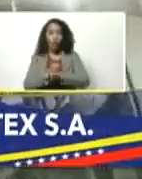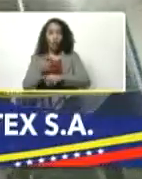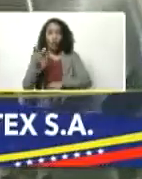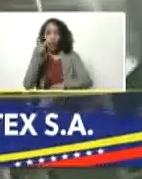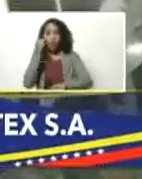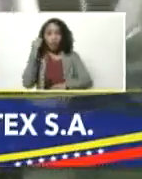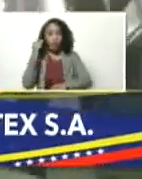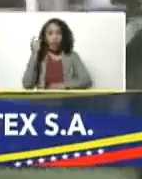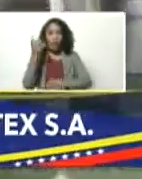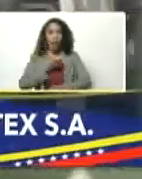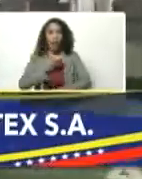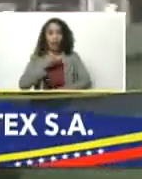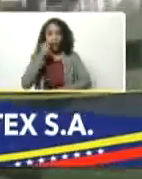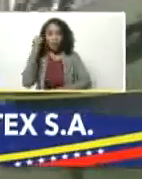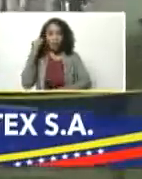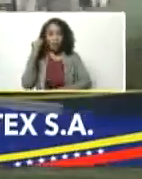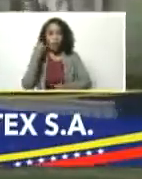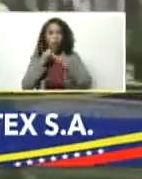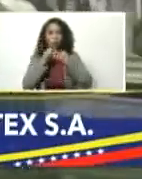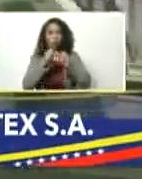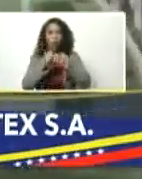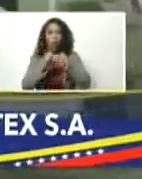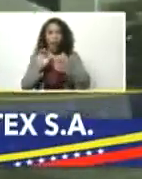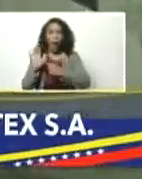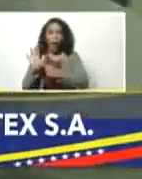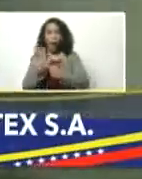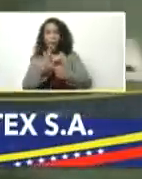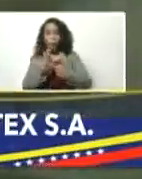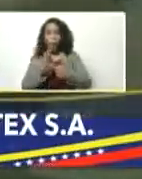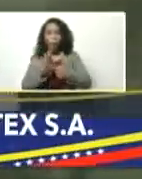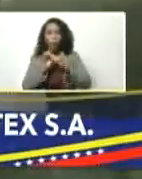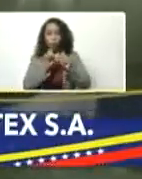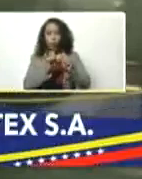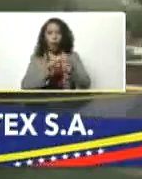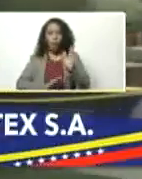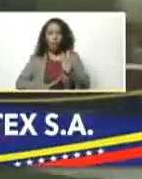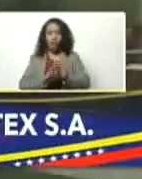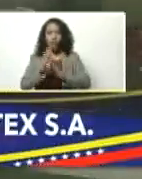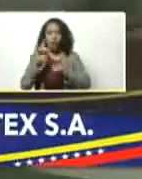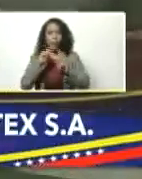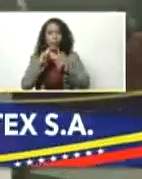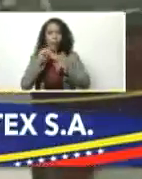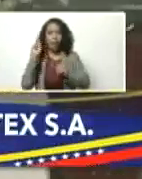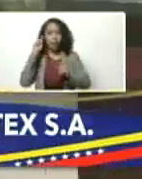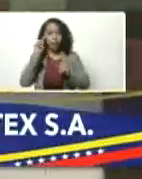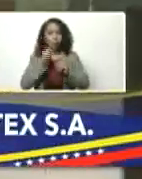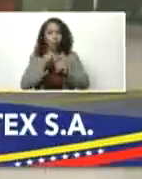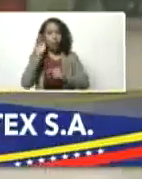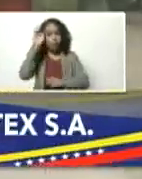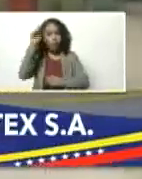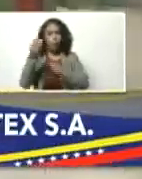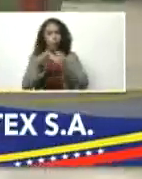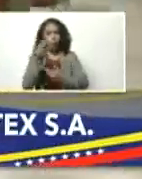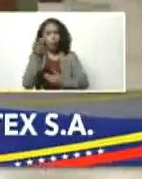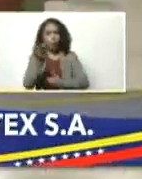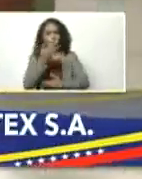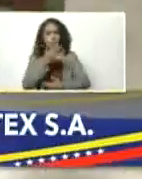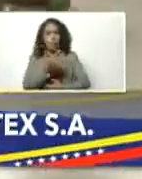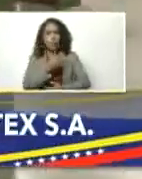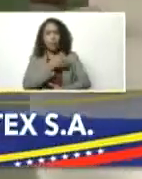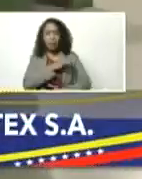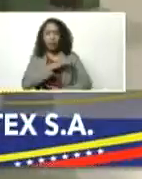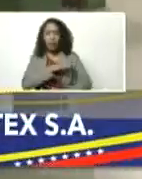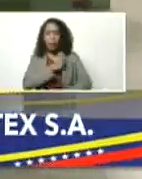alcaldes, como alcaldesa, seguir ese ejemplo y seguir enrumbando a nuestra patria hacia ese futuro? Como usted dice, señor presidente,